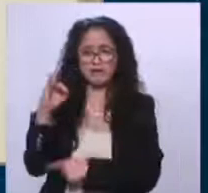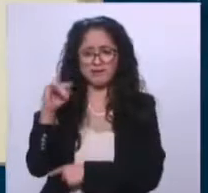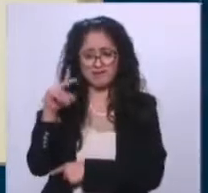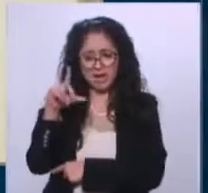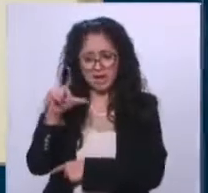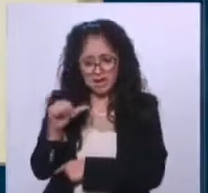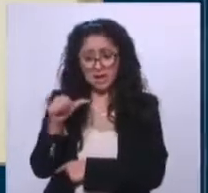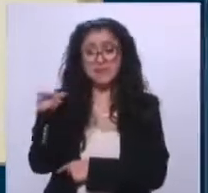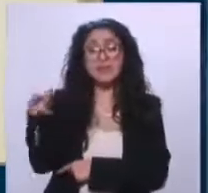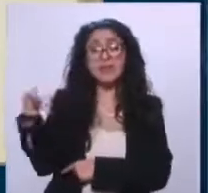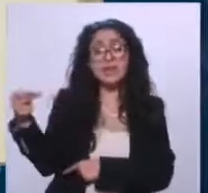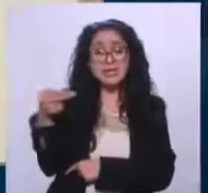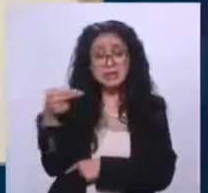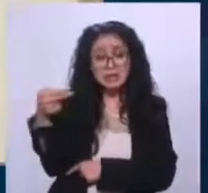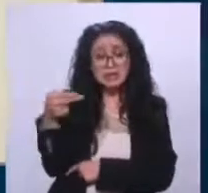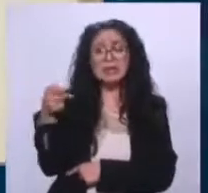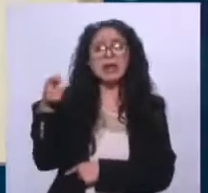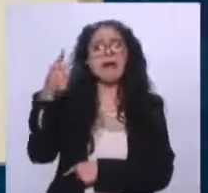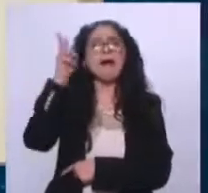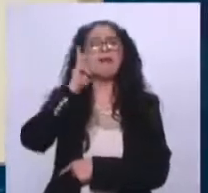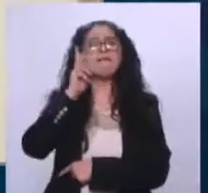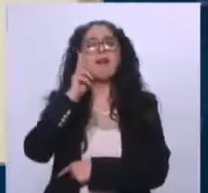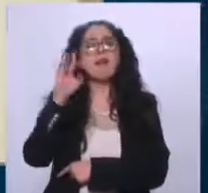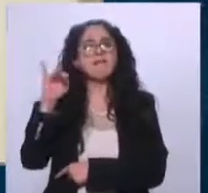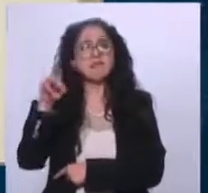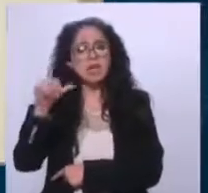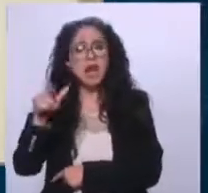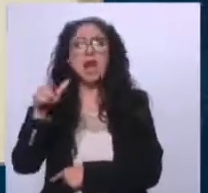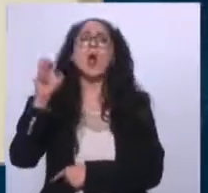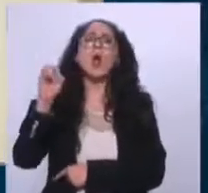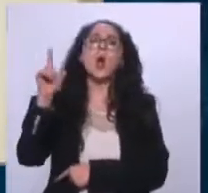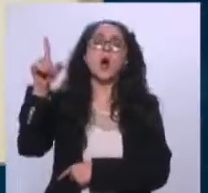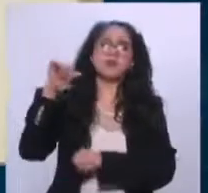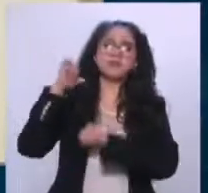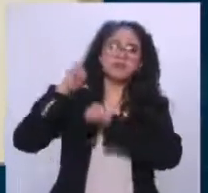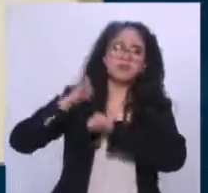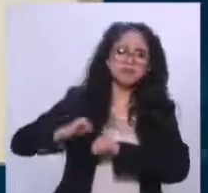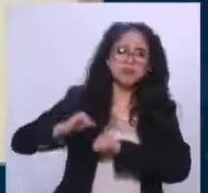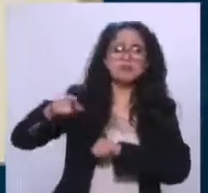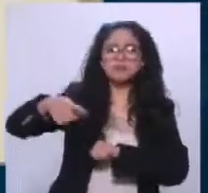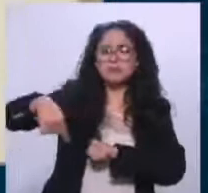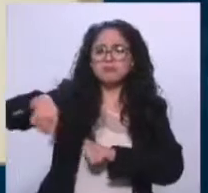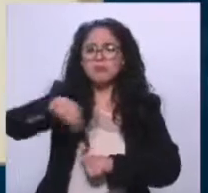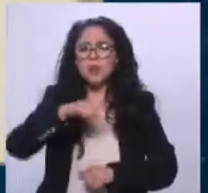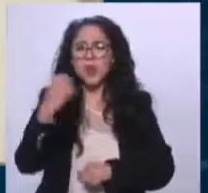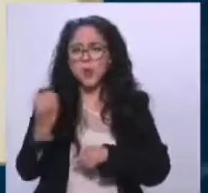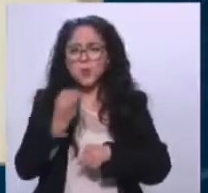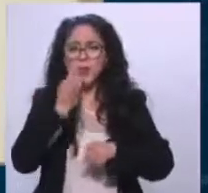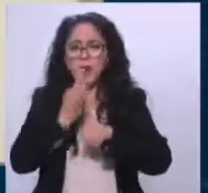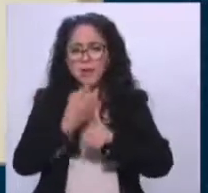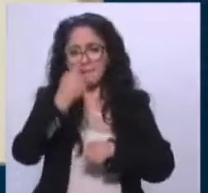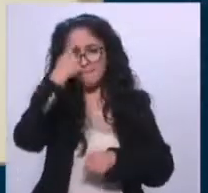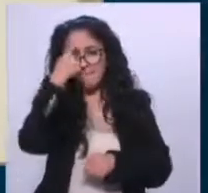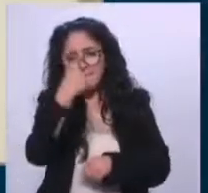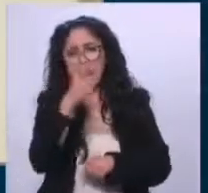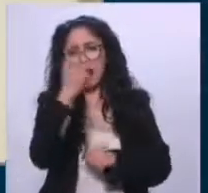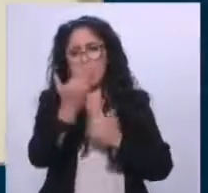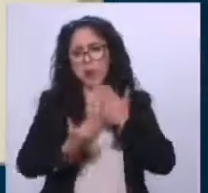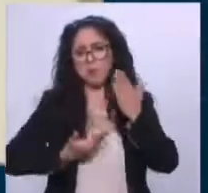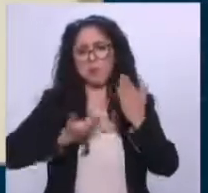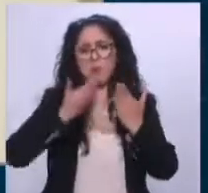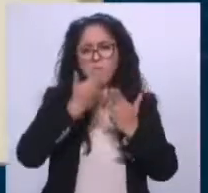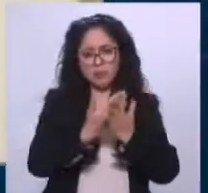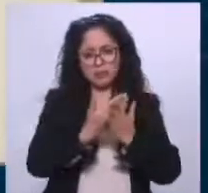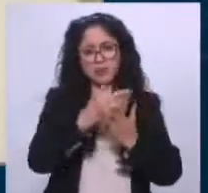autorización de manera directa del fiscal o de la persona encargada dentro de la Fiscalía para optar por este procedimiento abreviado. Esa propuesta de la